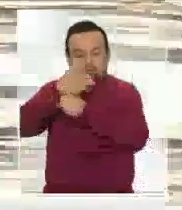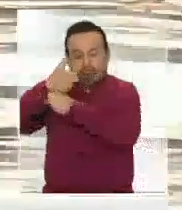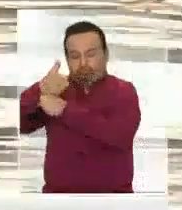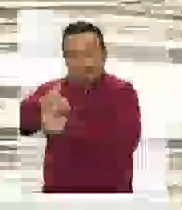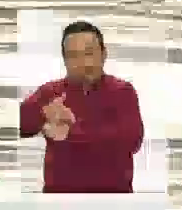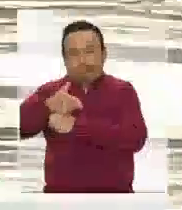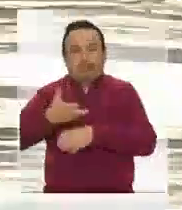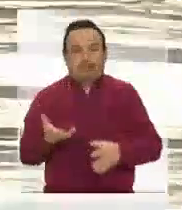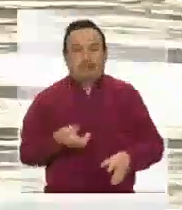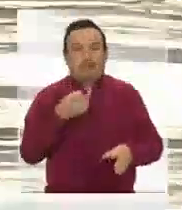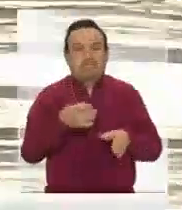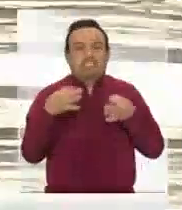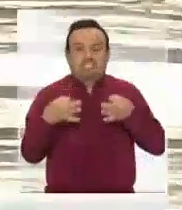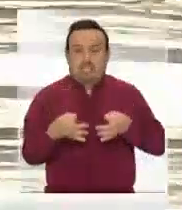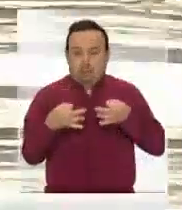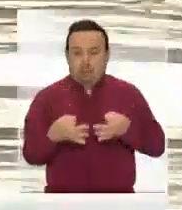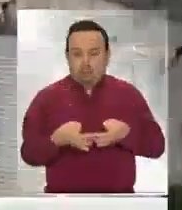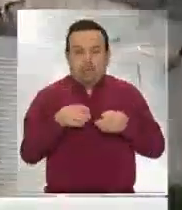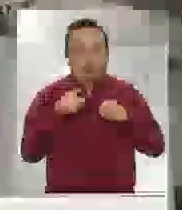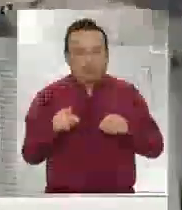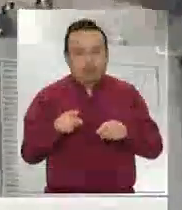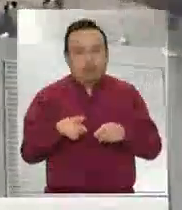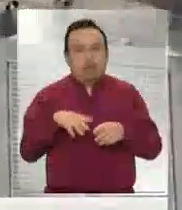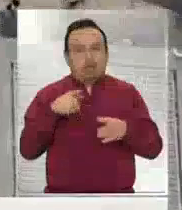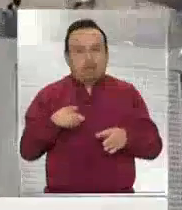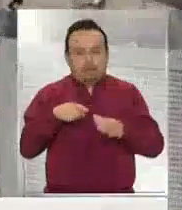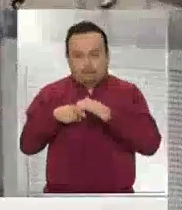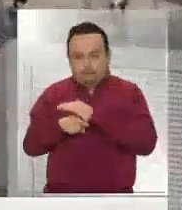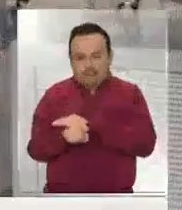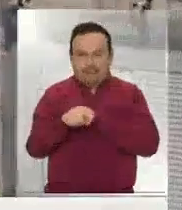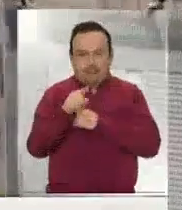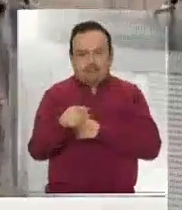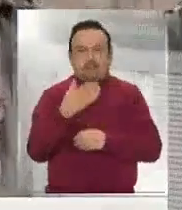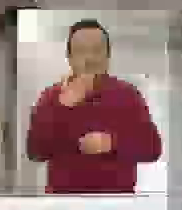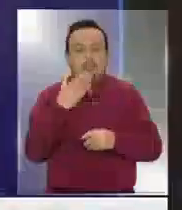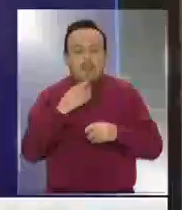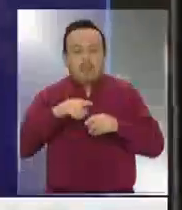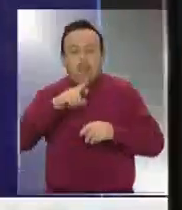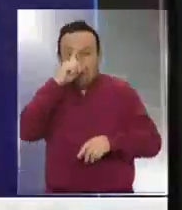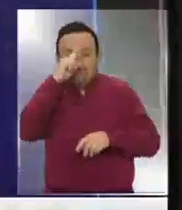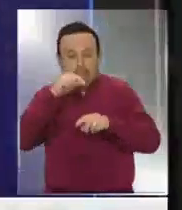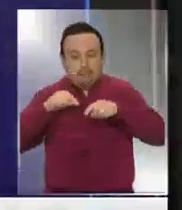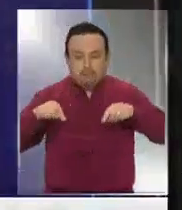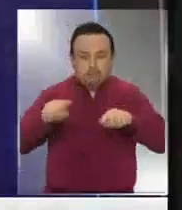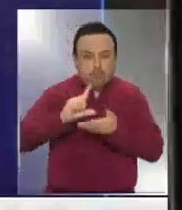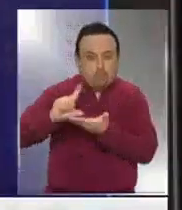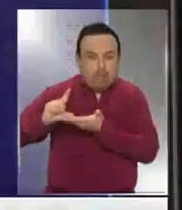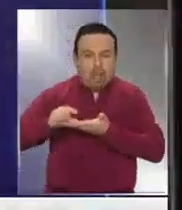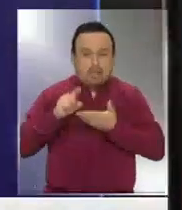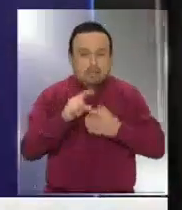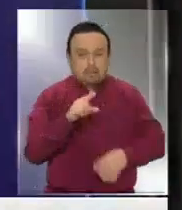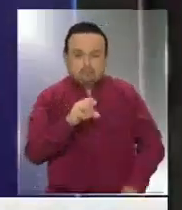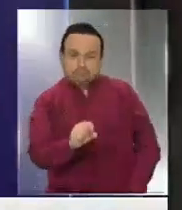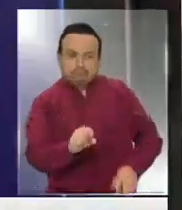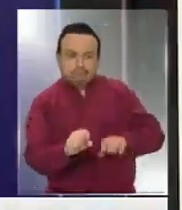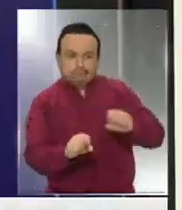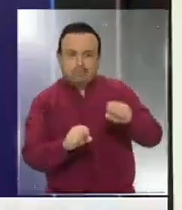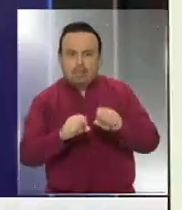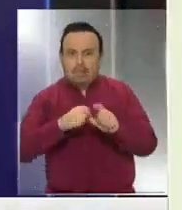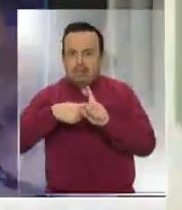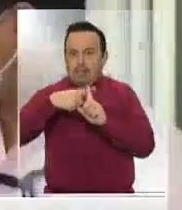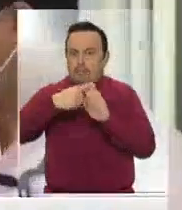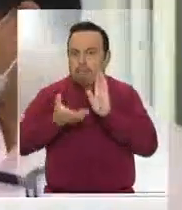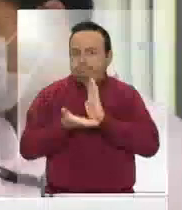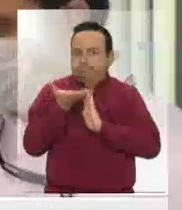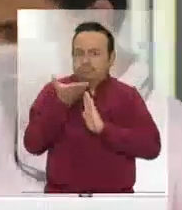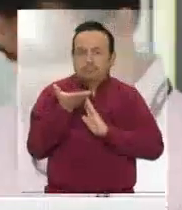cámaras. Medidas de seguridad que se implementarán en las estaciones de metro y consultorios de Las Condes para identificar a aquellas personas con una temperatura más